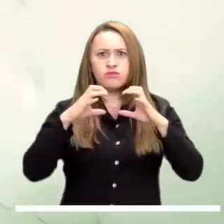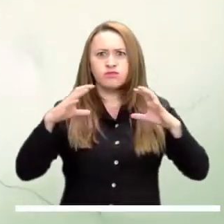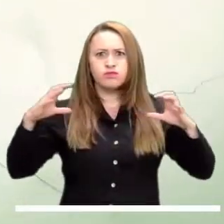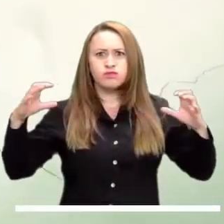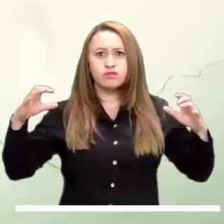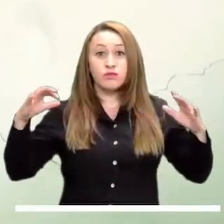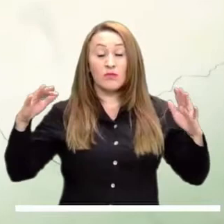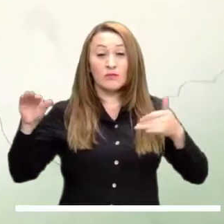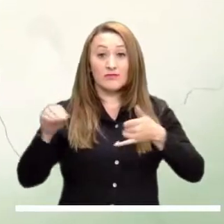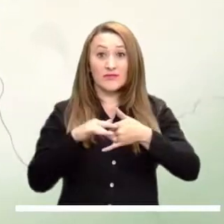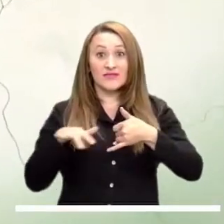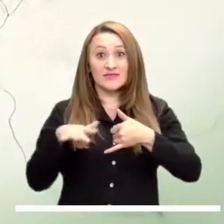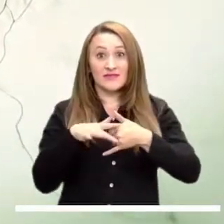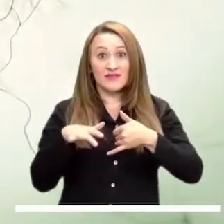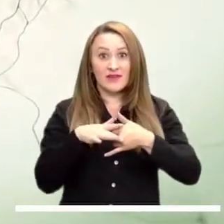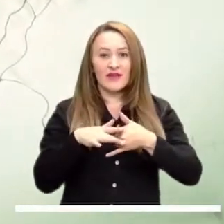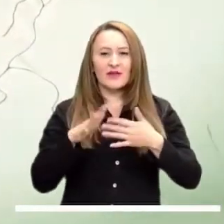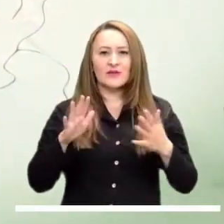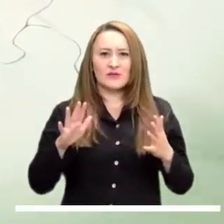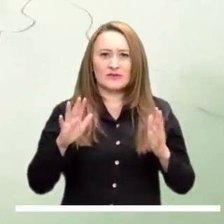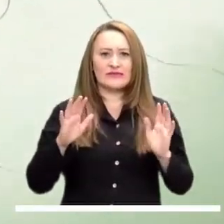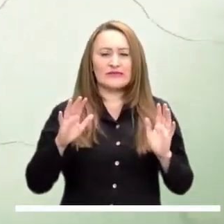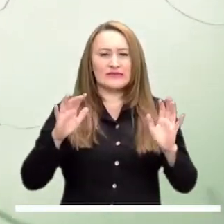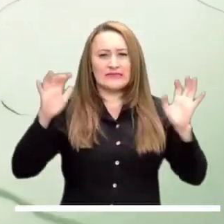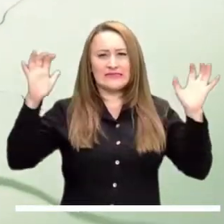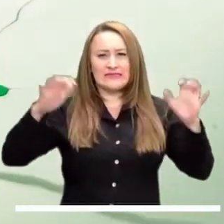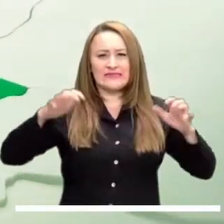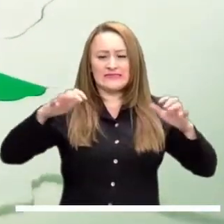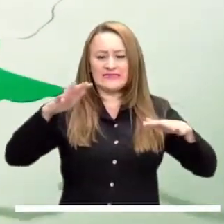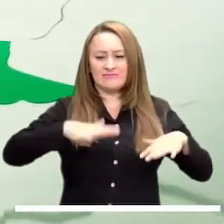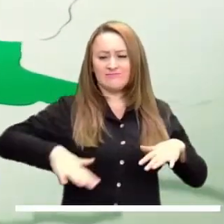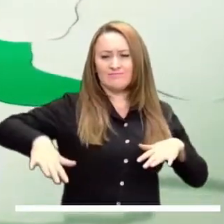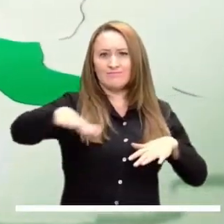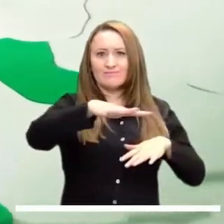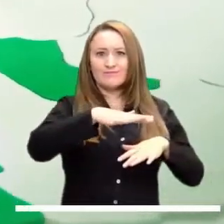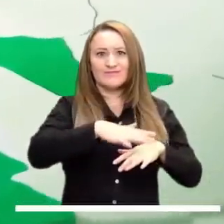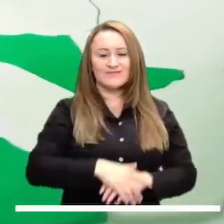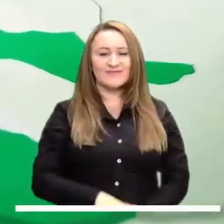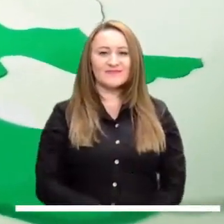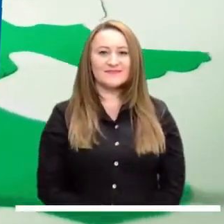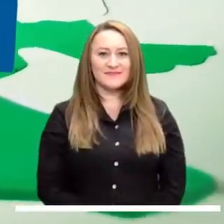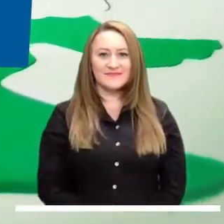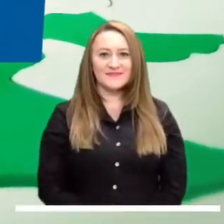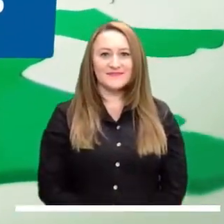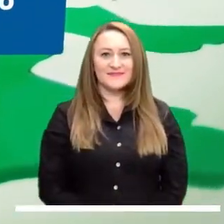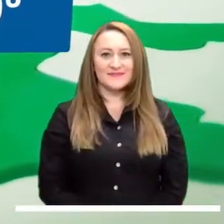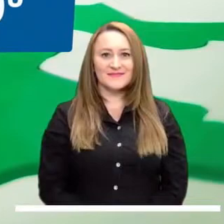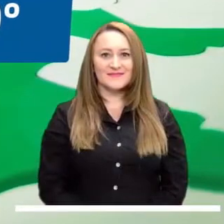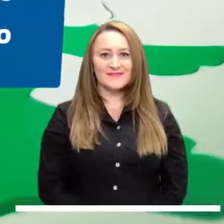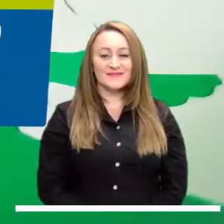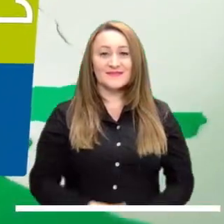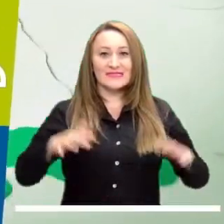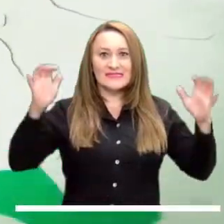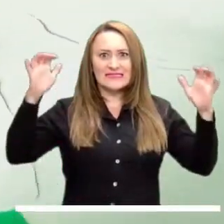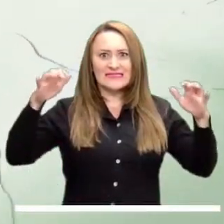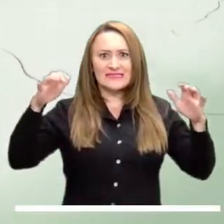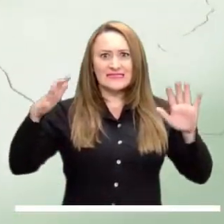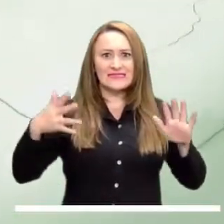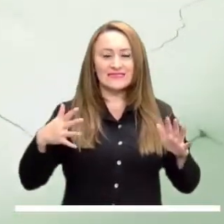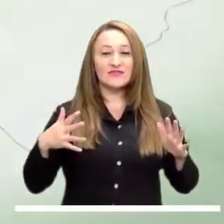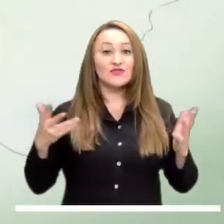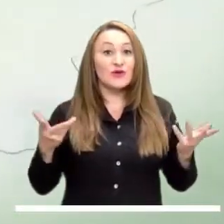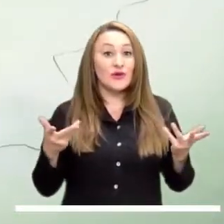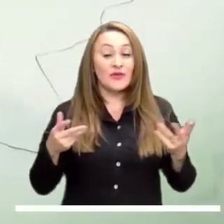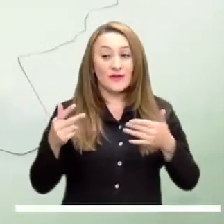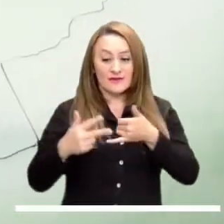lloviznas intermitentes en las islas. Sigue la densa nubosidad reinando en el Pacífico y por lo tanto los pronósticos anuncian lluvias en amplios sectores